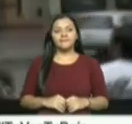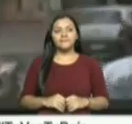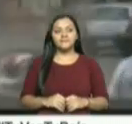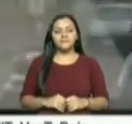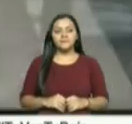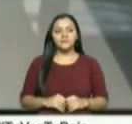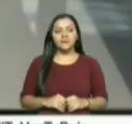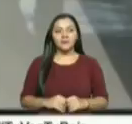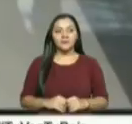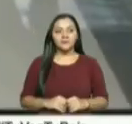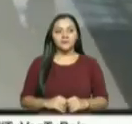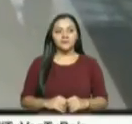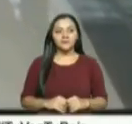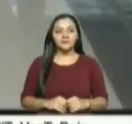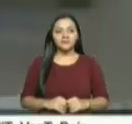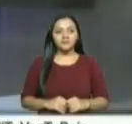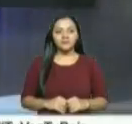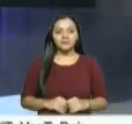Noticiero Ciudadano.